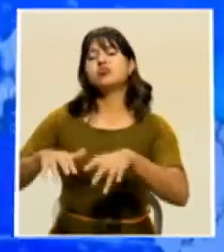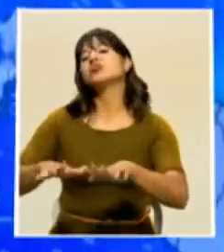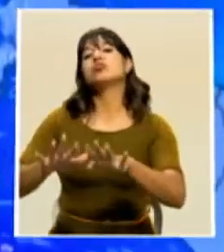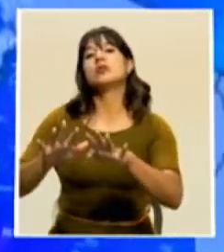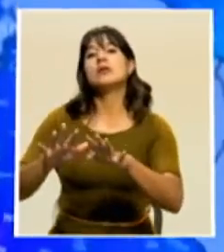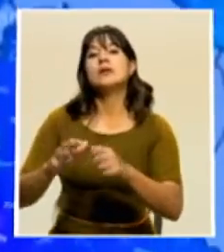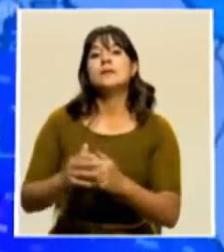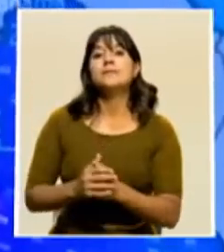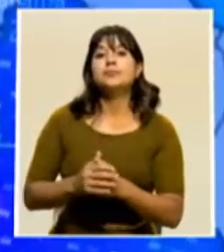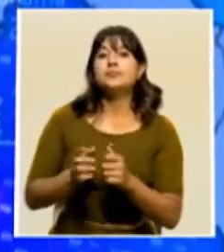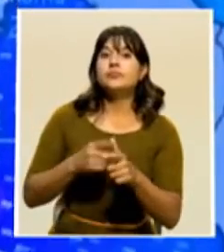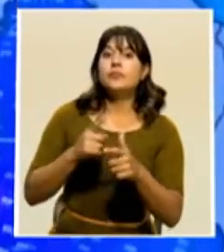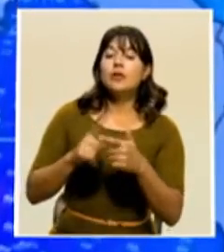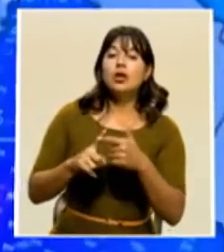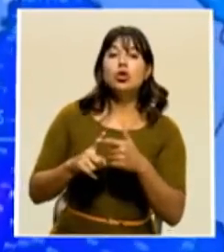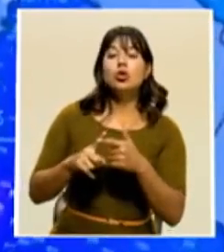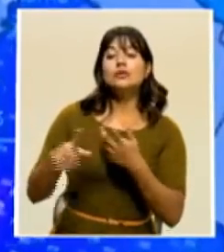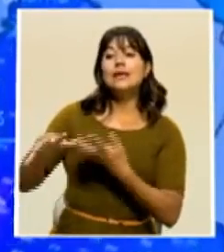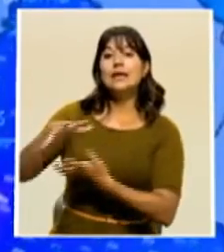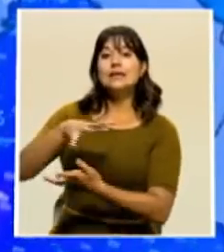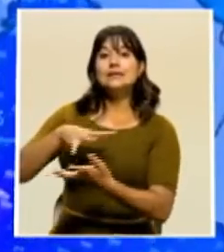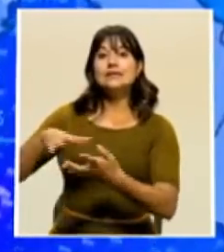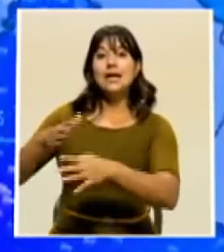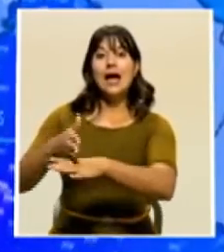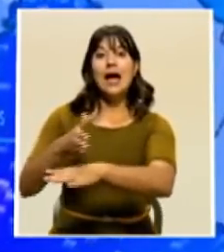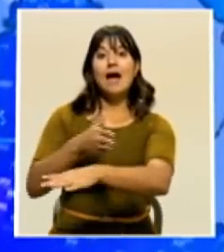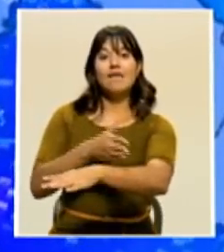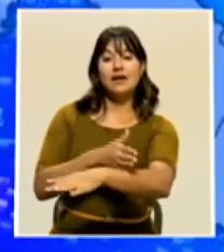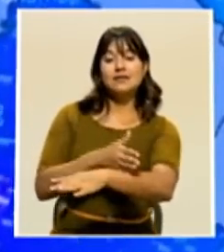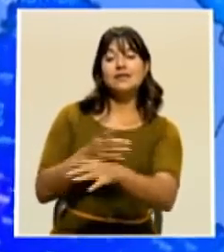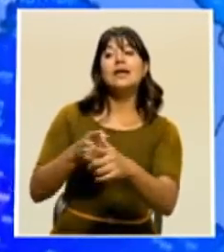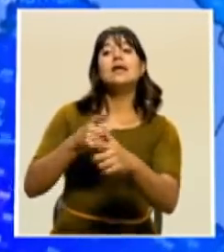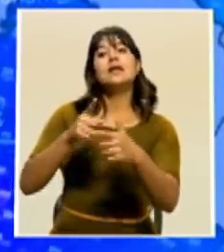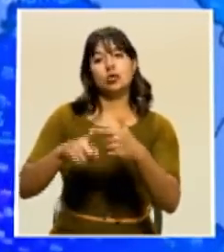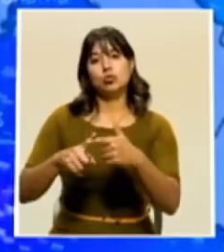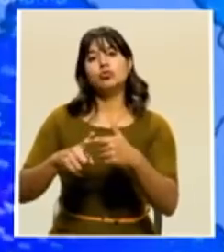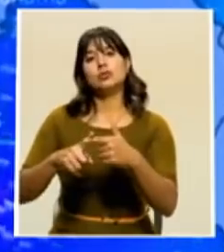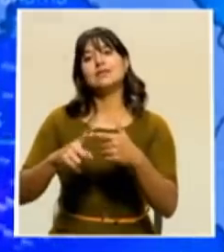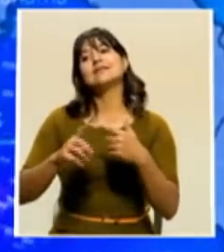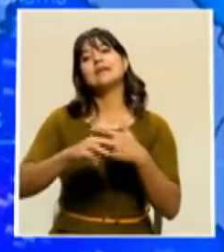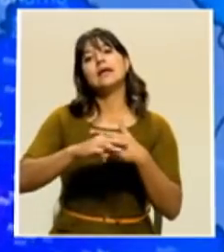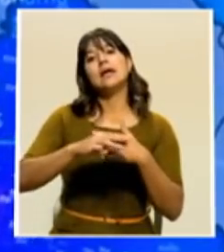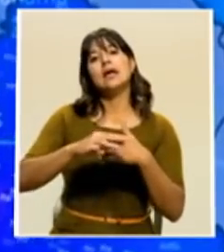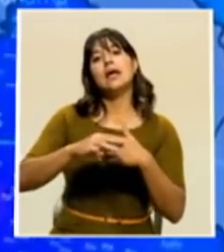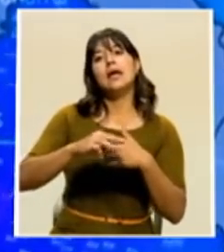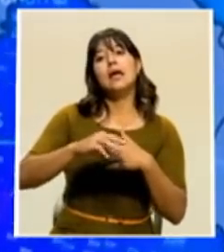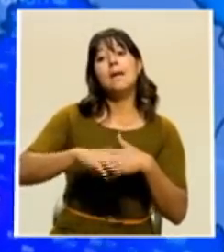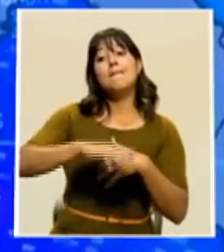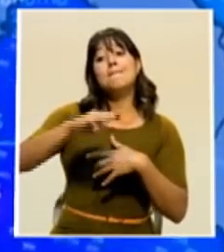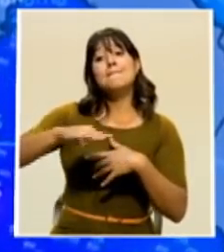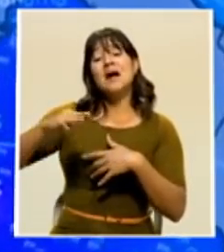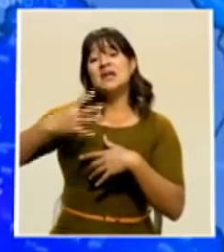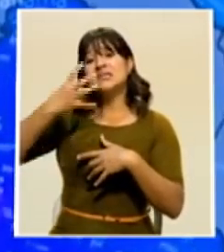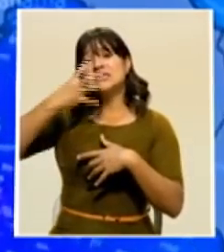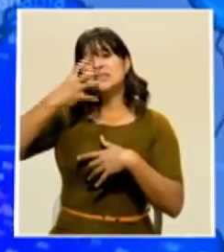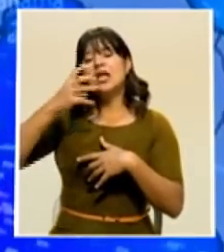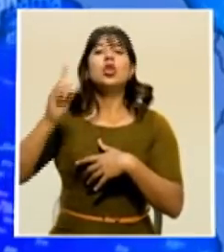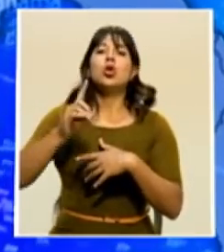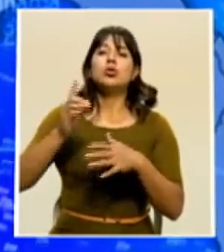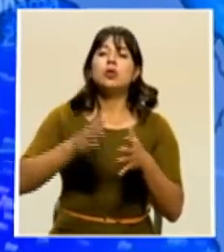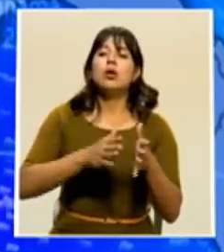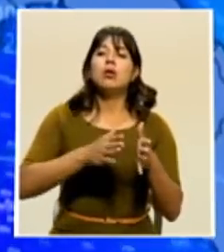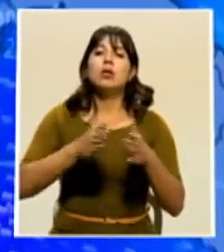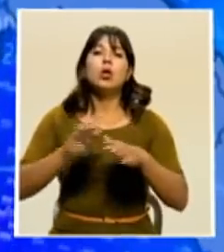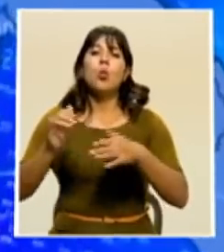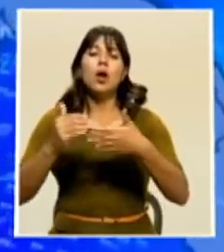de las olas las vamos a seguir viendo corriendo entonces hacia el noroeste, hacia Guanacaste, donde esperamos el miércoles, jueves,